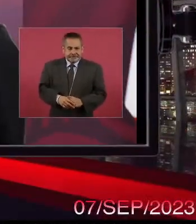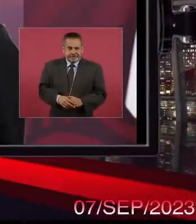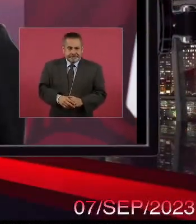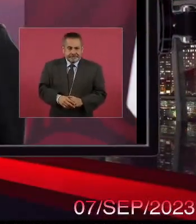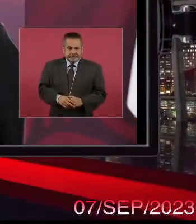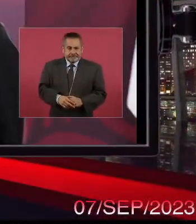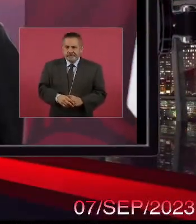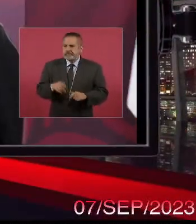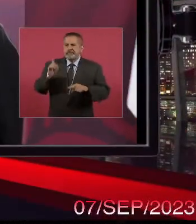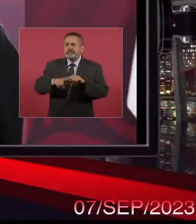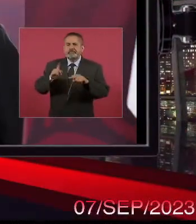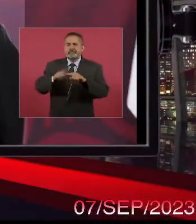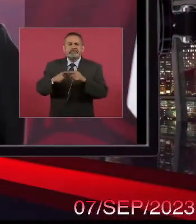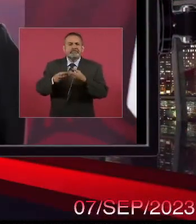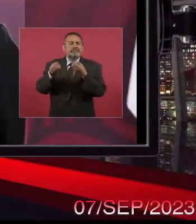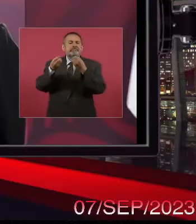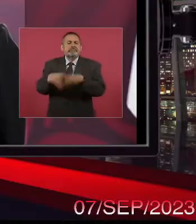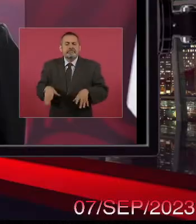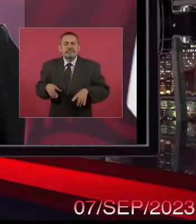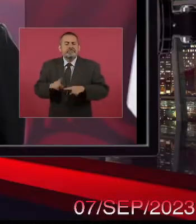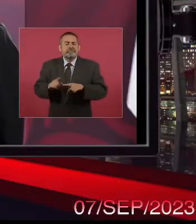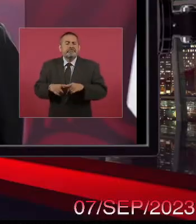le afectaría?